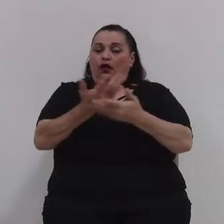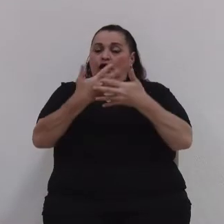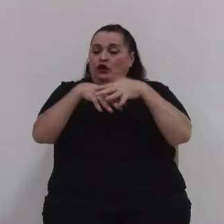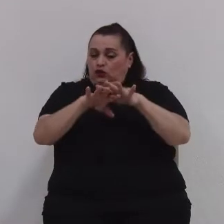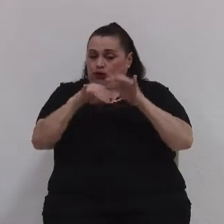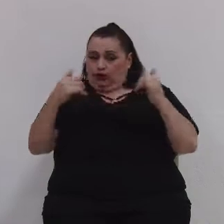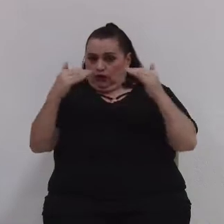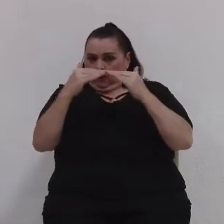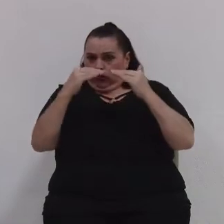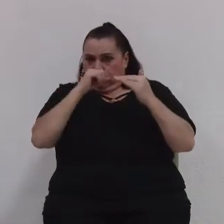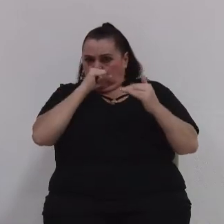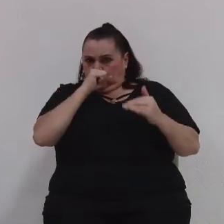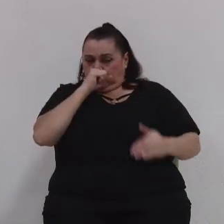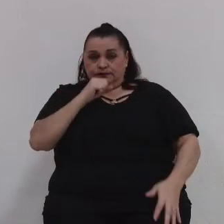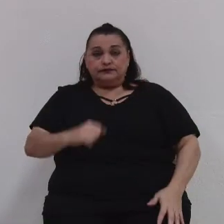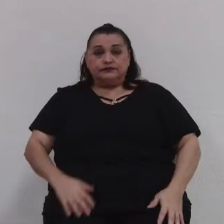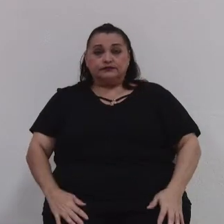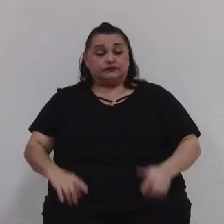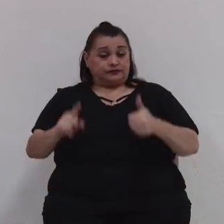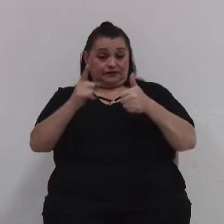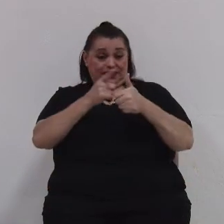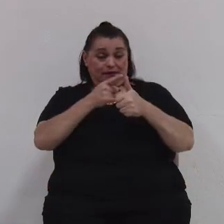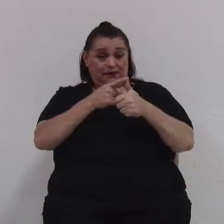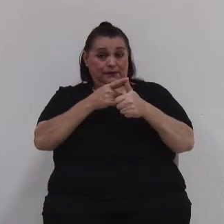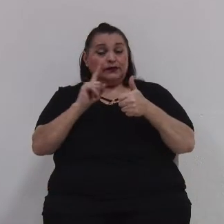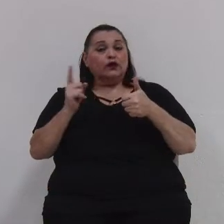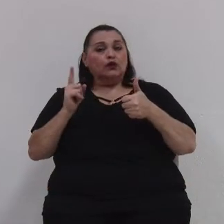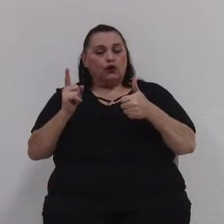igualdad? La primera sería